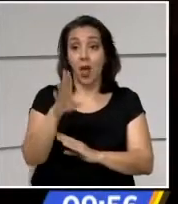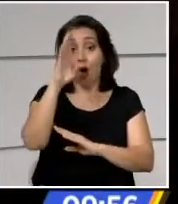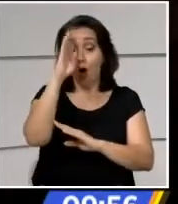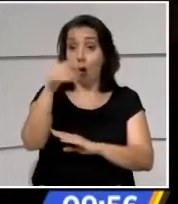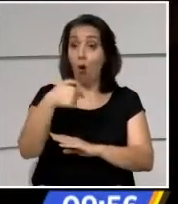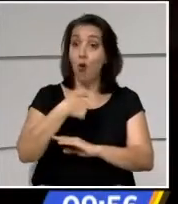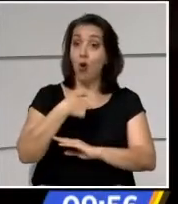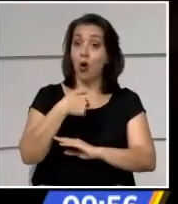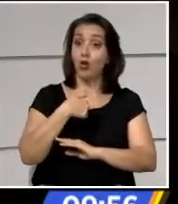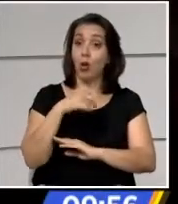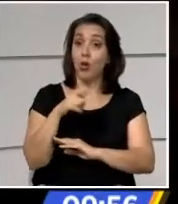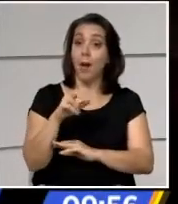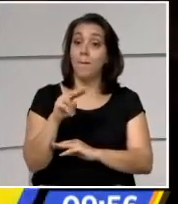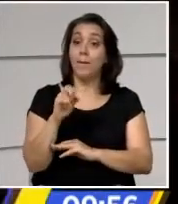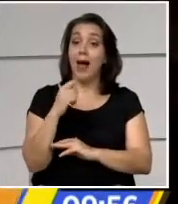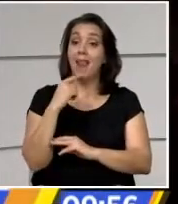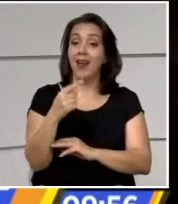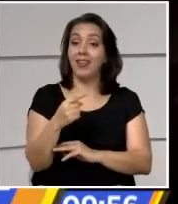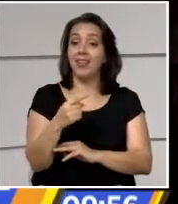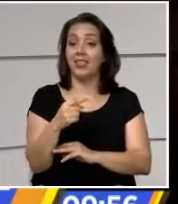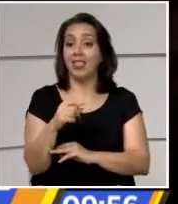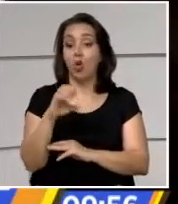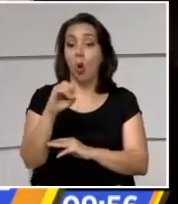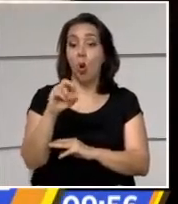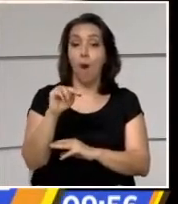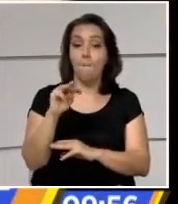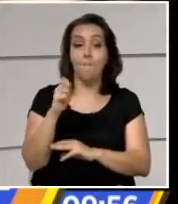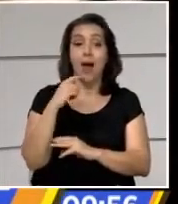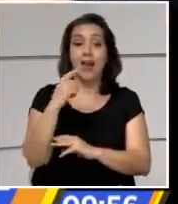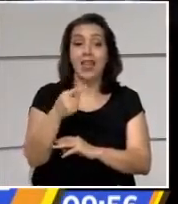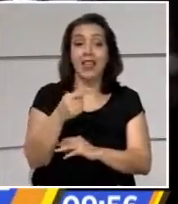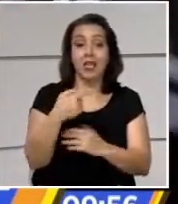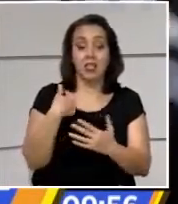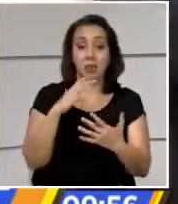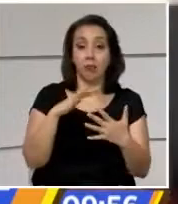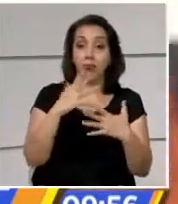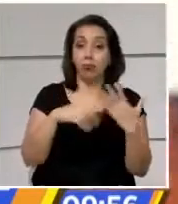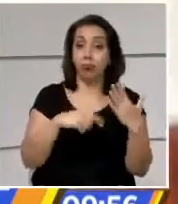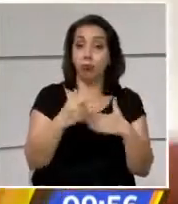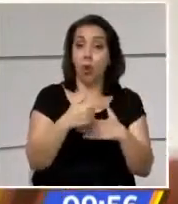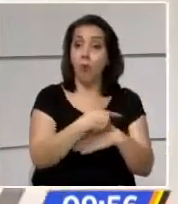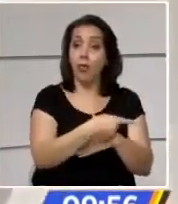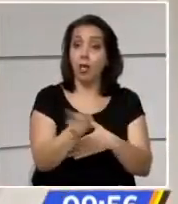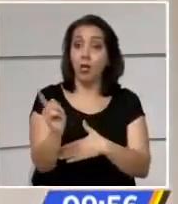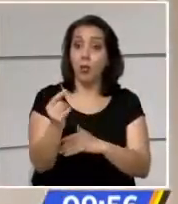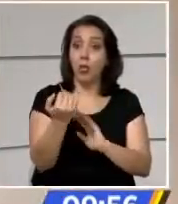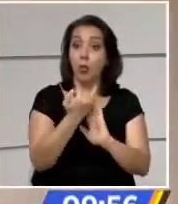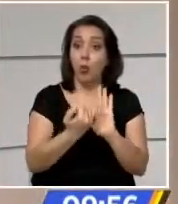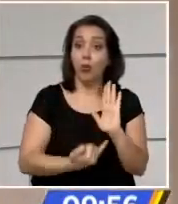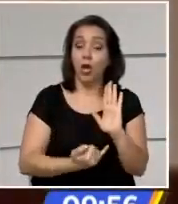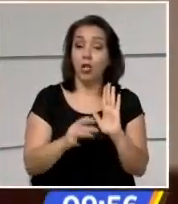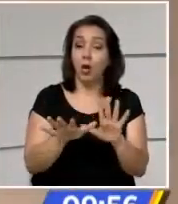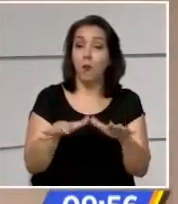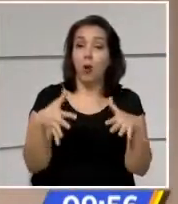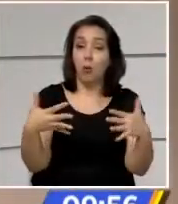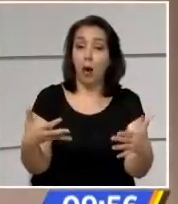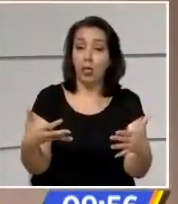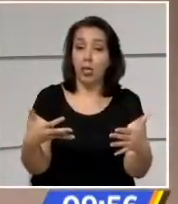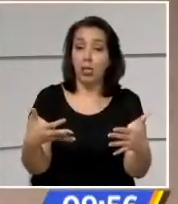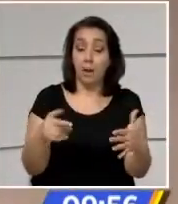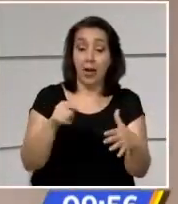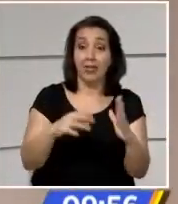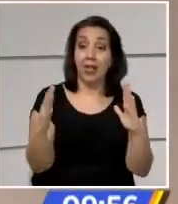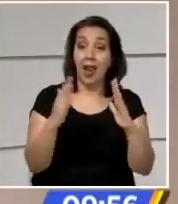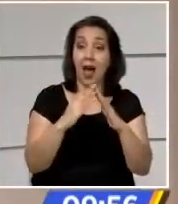feria estudiante más leal de el chocón odríguez de la sección 51 de la escuela plata nadie nos vamos a hacer un dibujo de berlín de la